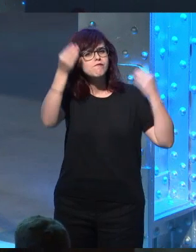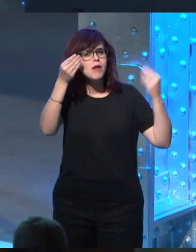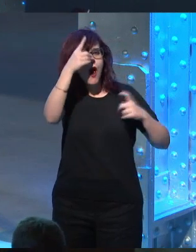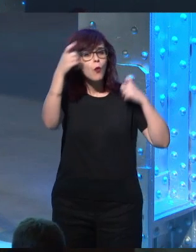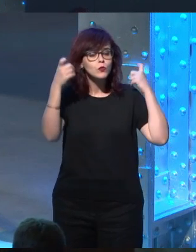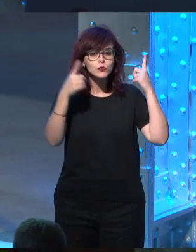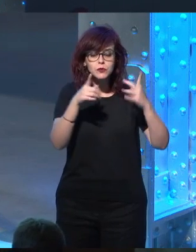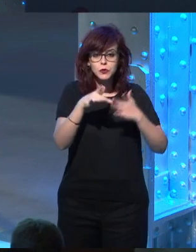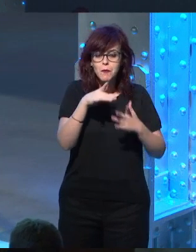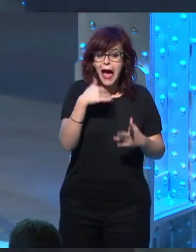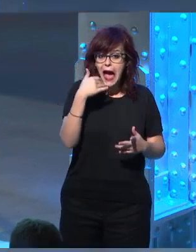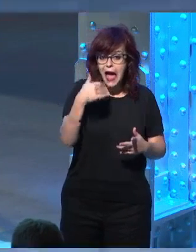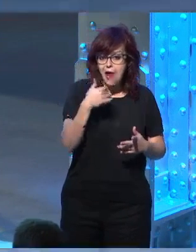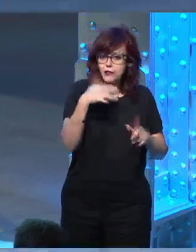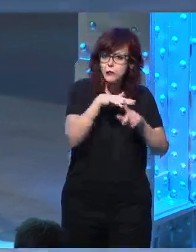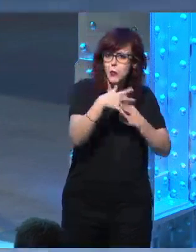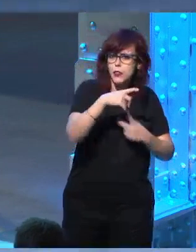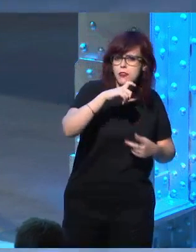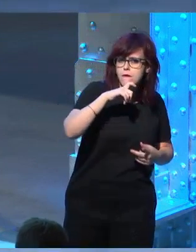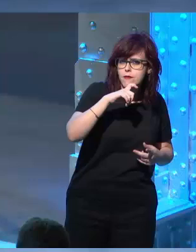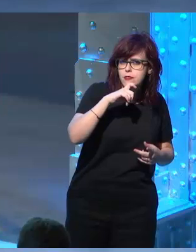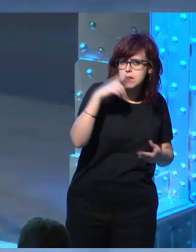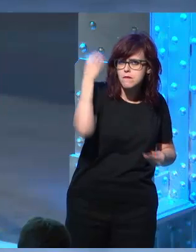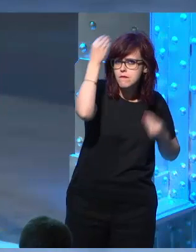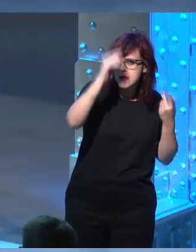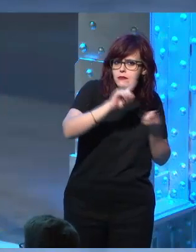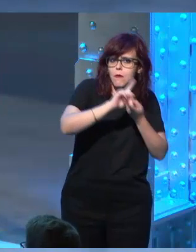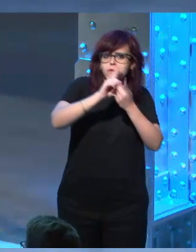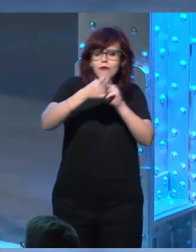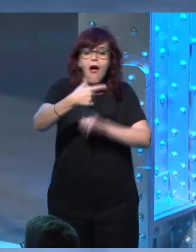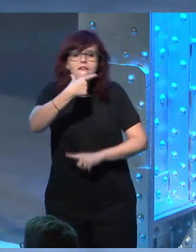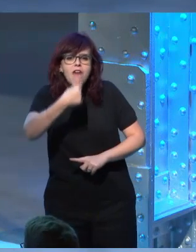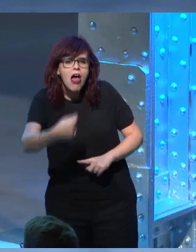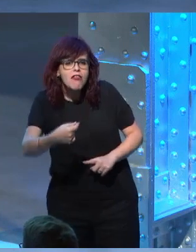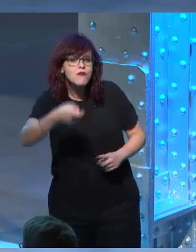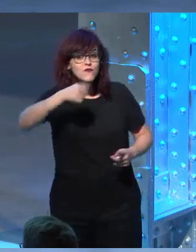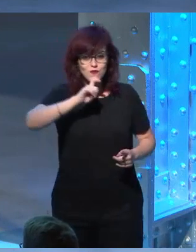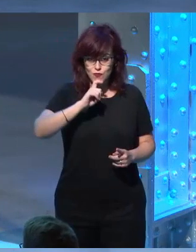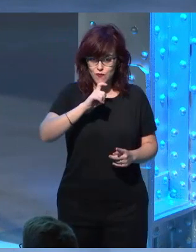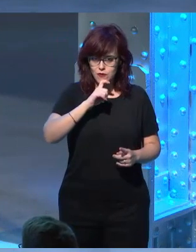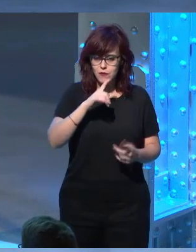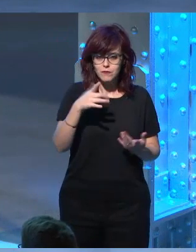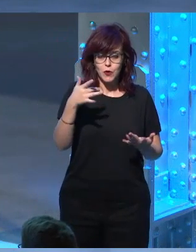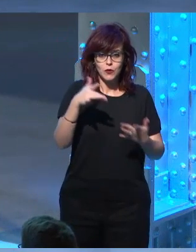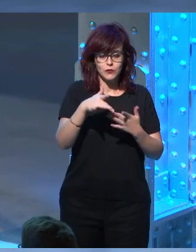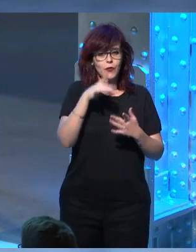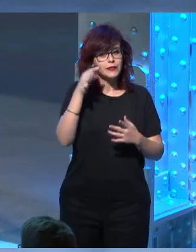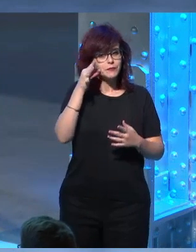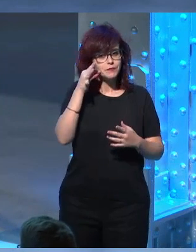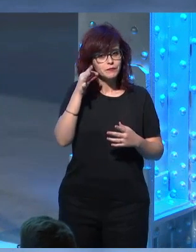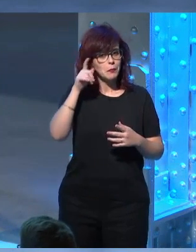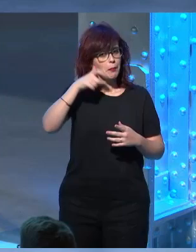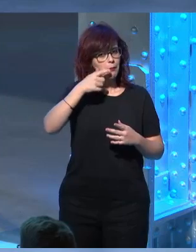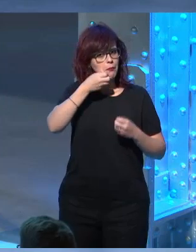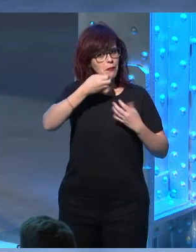cómo hacer fácil lo difícil. Para hacerlo fácil voy a separarme un poco el micrófono, porque parece que está demasiado cerca. Así mejor, ¿no?